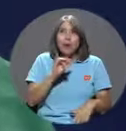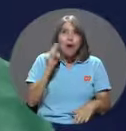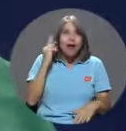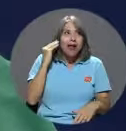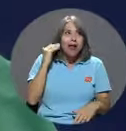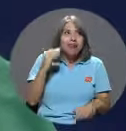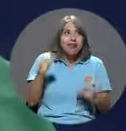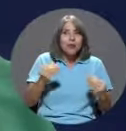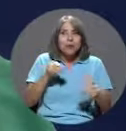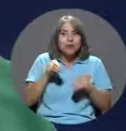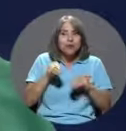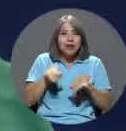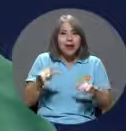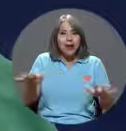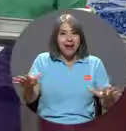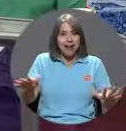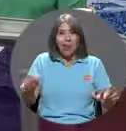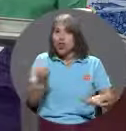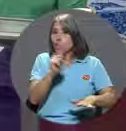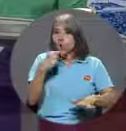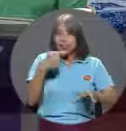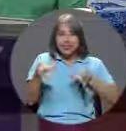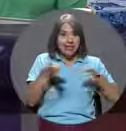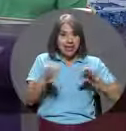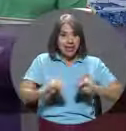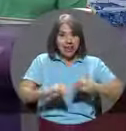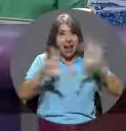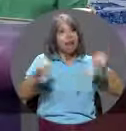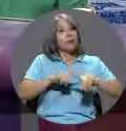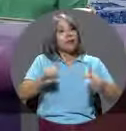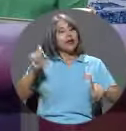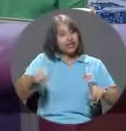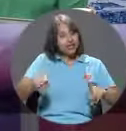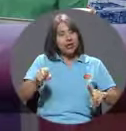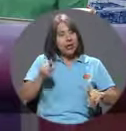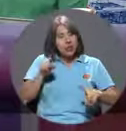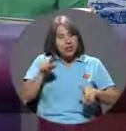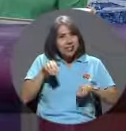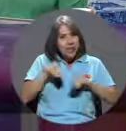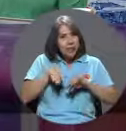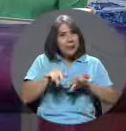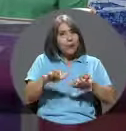como eso por ahí, latente, no tan explícito, pero sí latente.